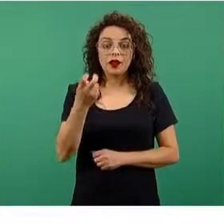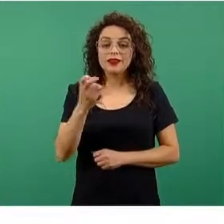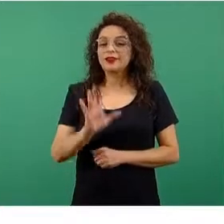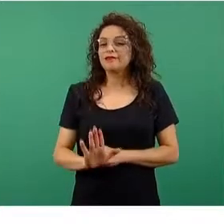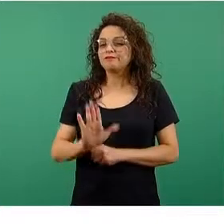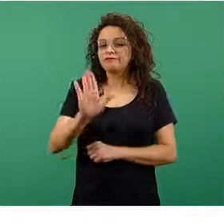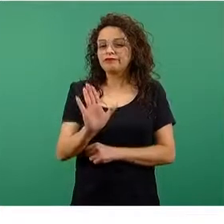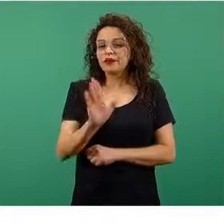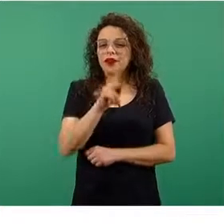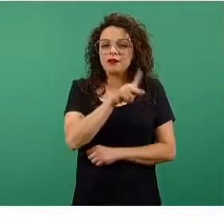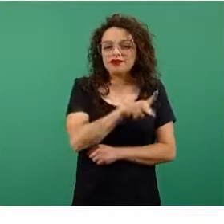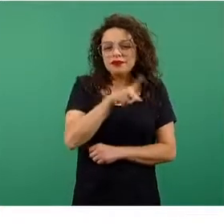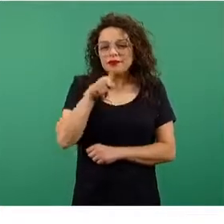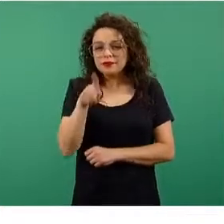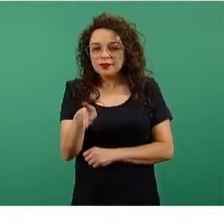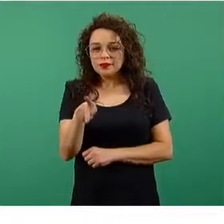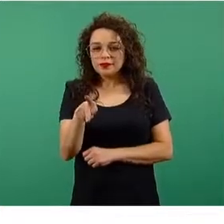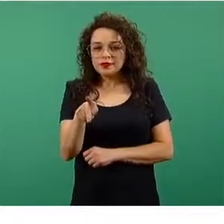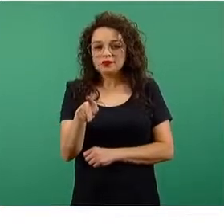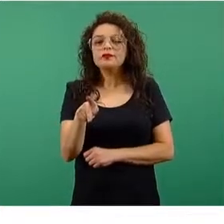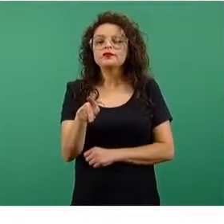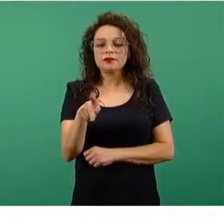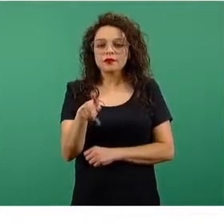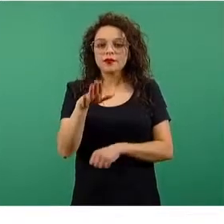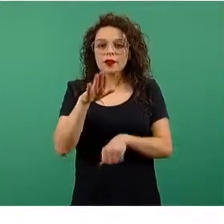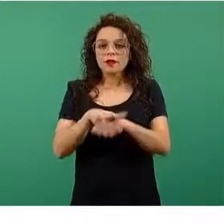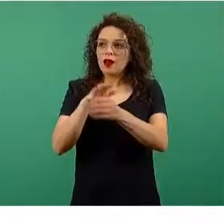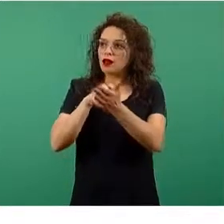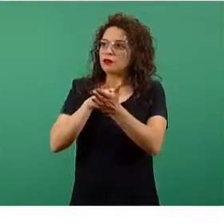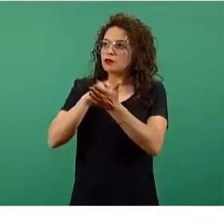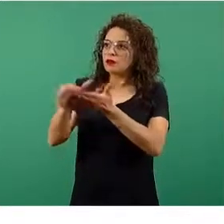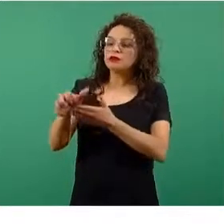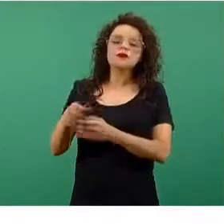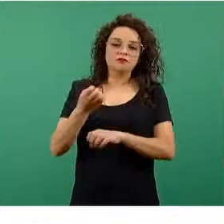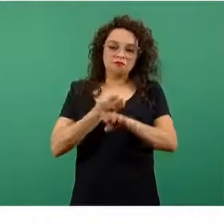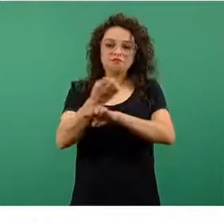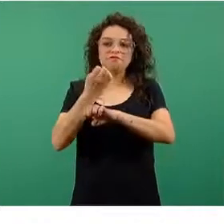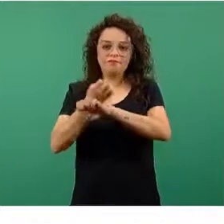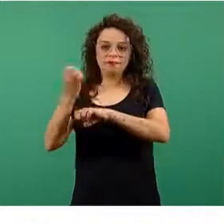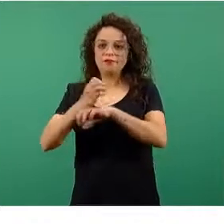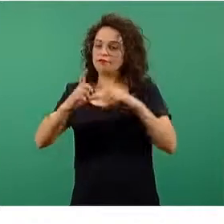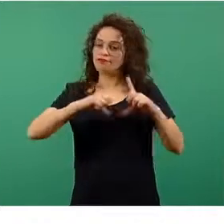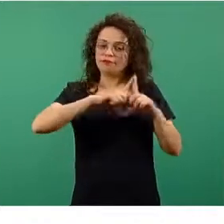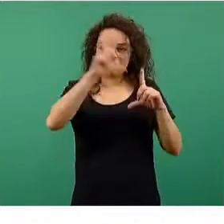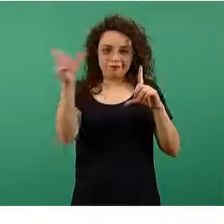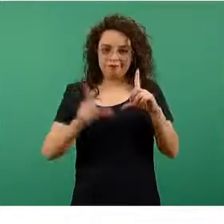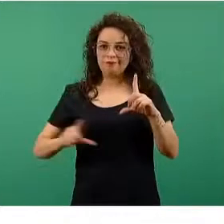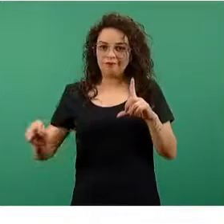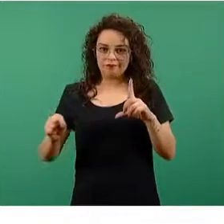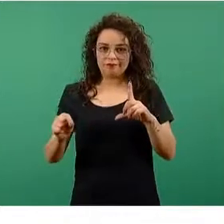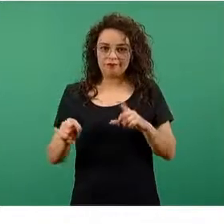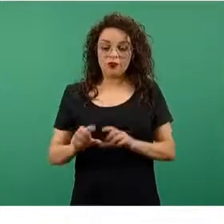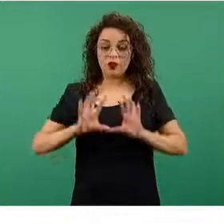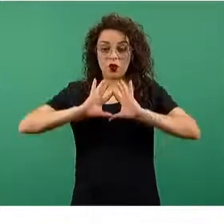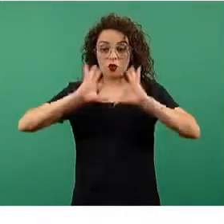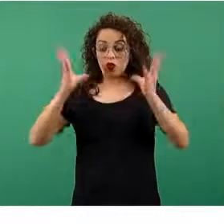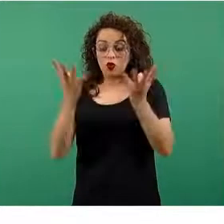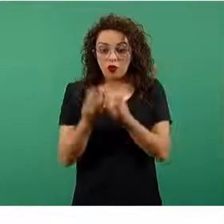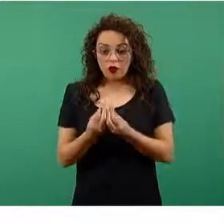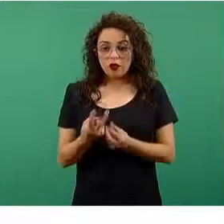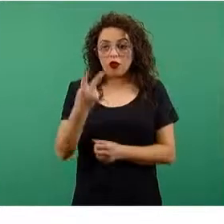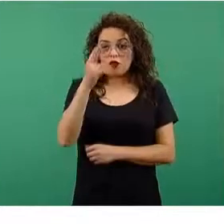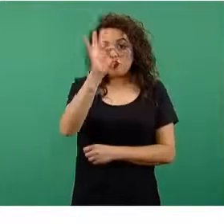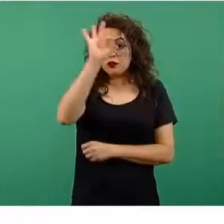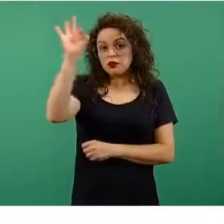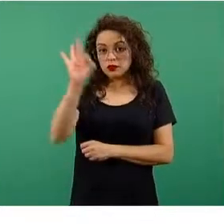similar están comportándose en la gran mayoría de las entidades federativas. De este gran total, el 2%, es